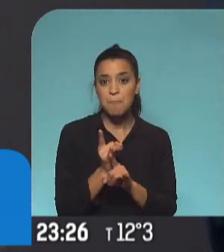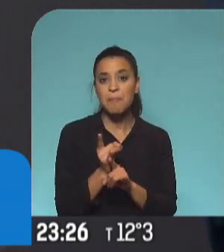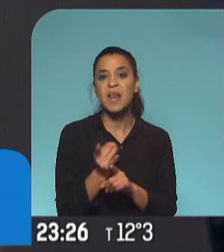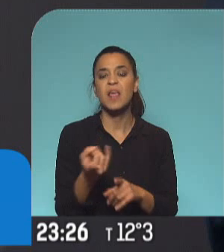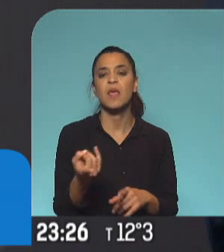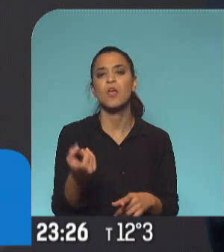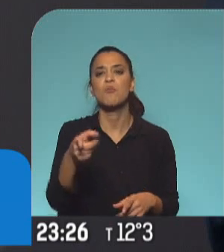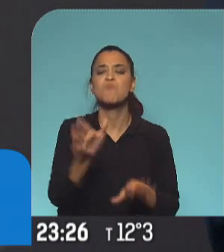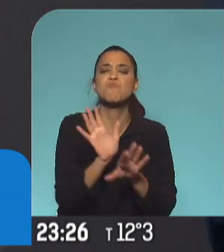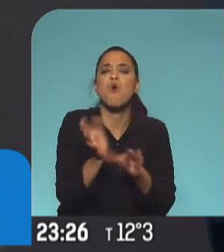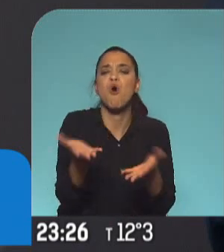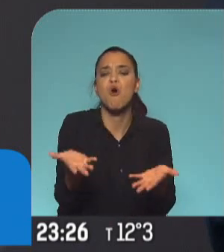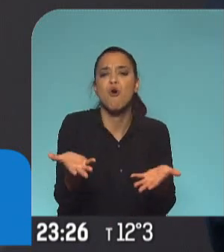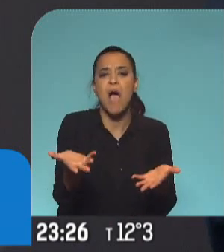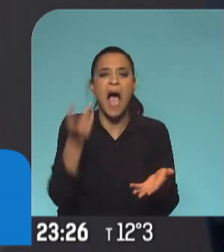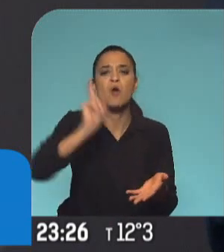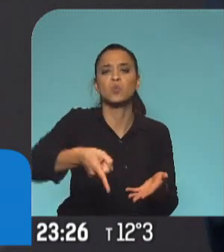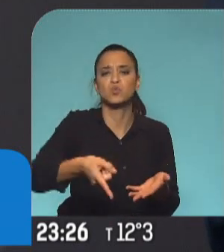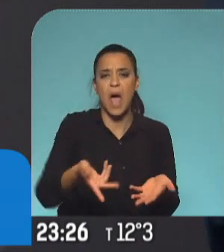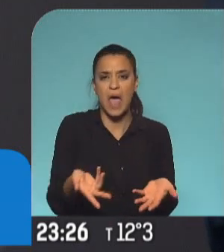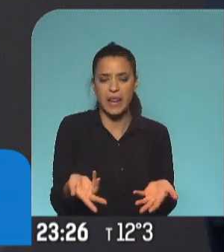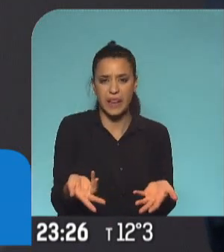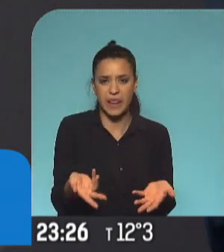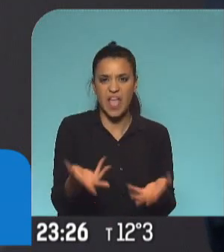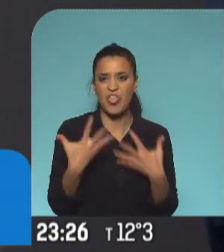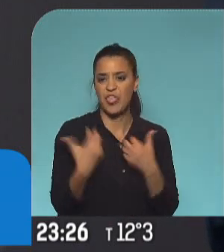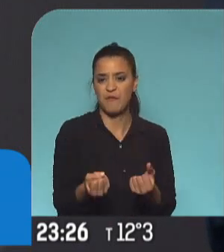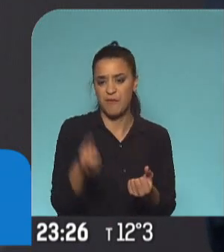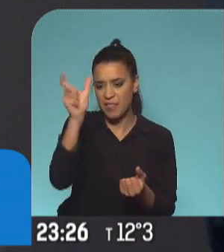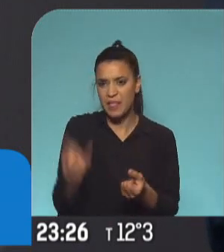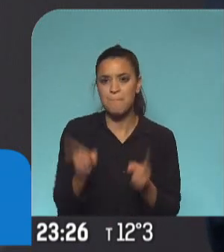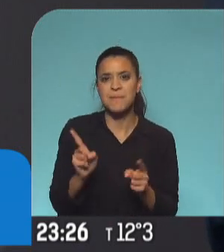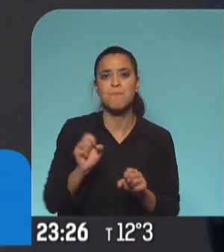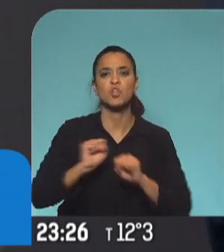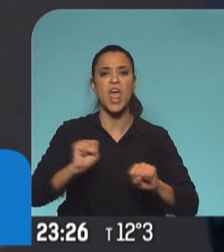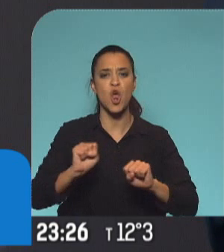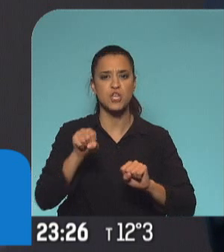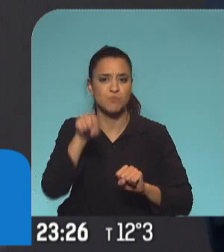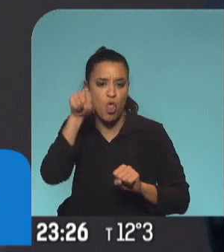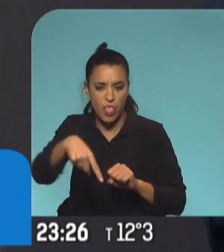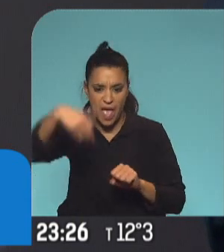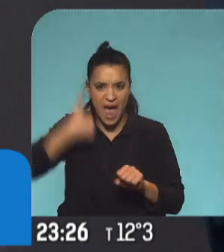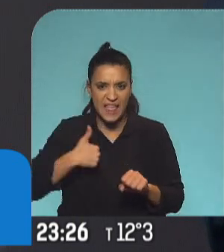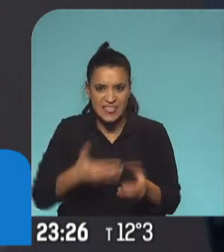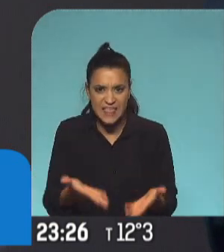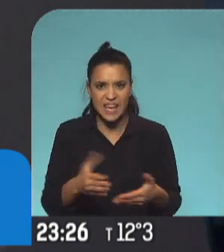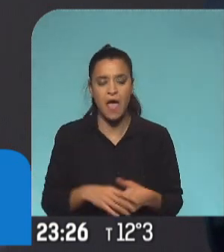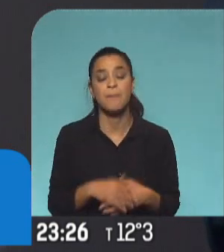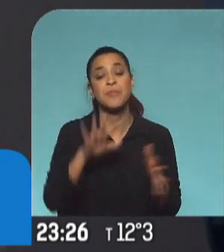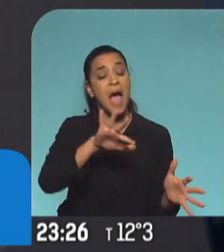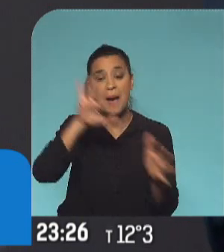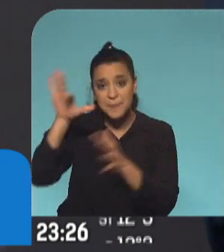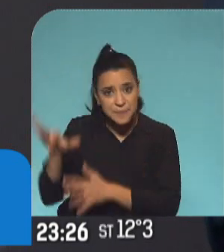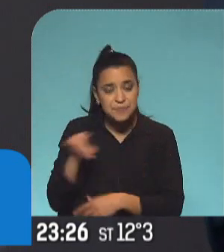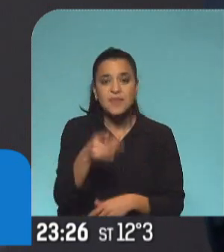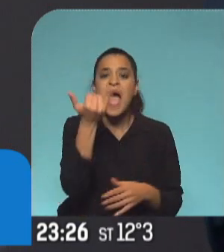casi piantabotos el acusar a quienes defendieron al terrorismo en la Argentina. Entonces, pero por otro lado